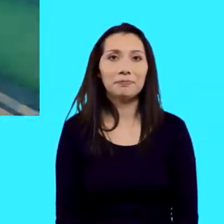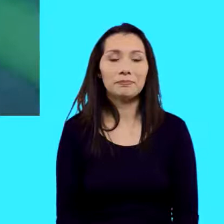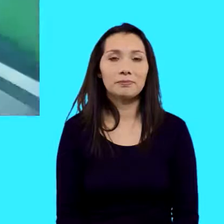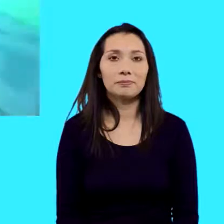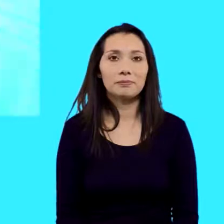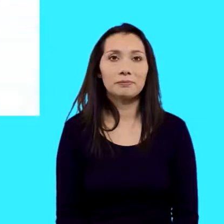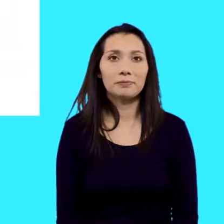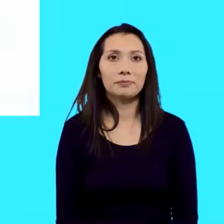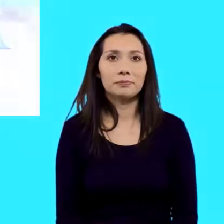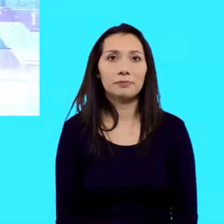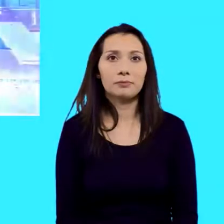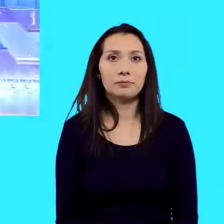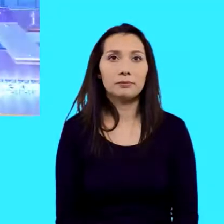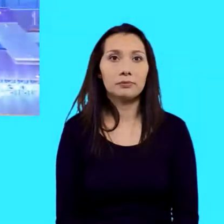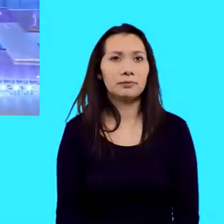Volvemos al estudio.